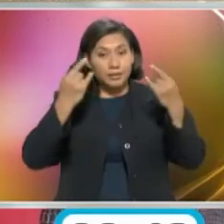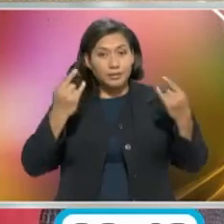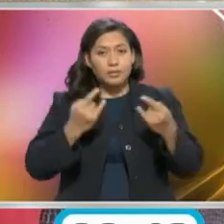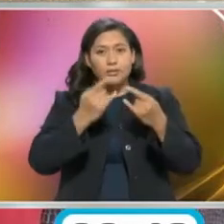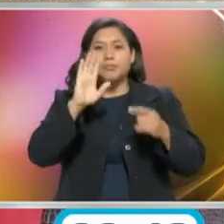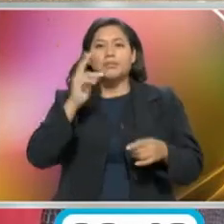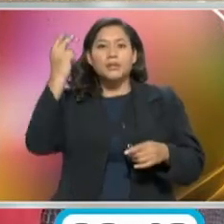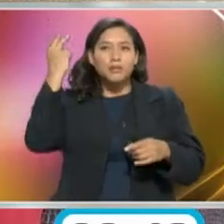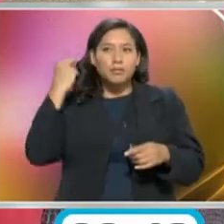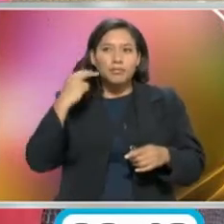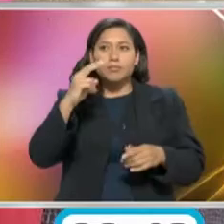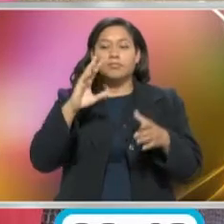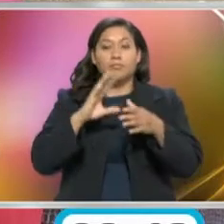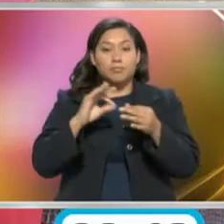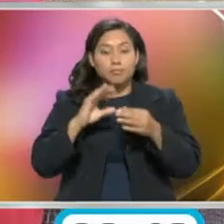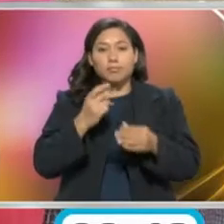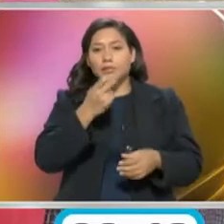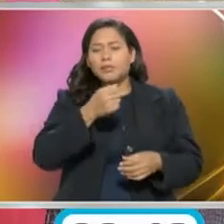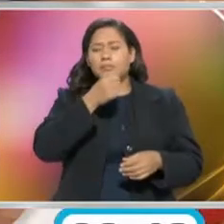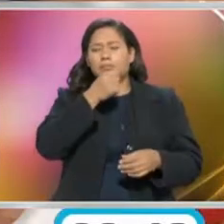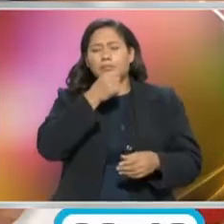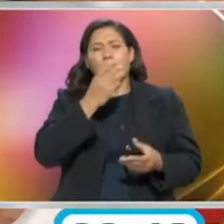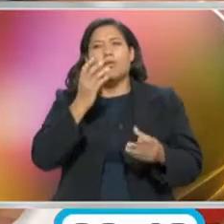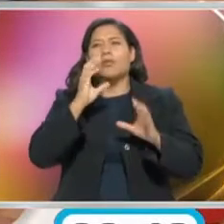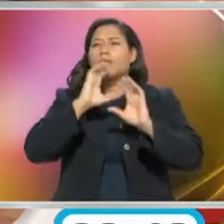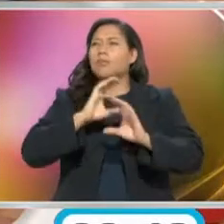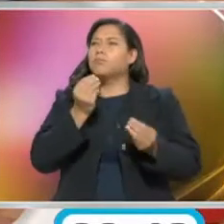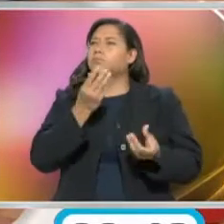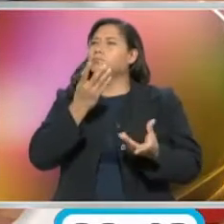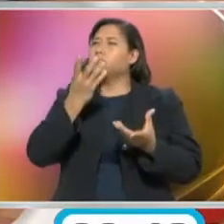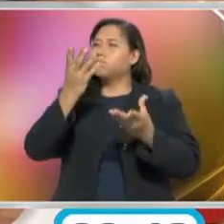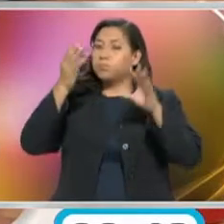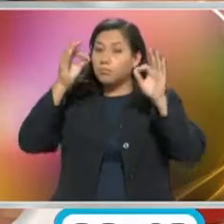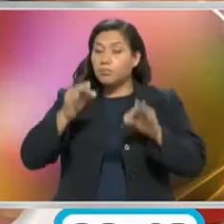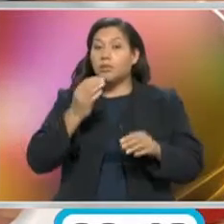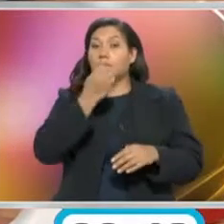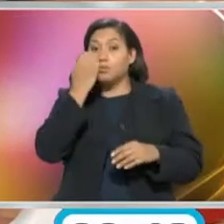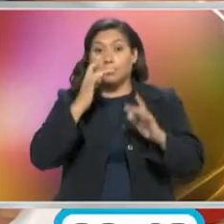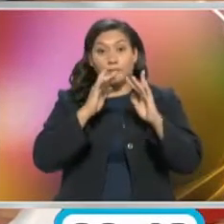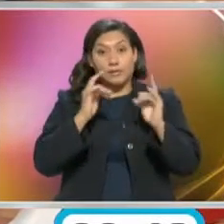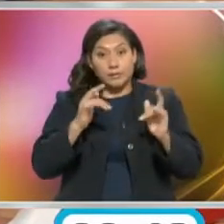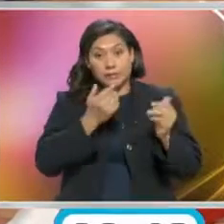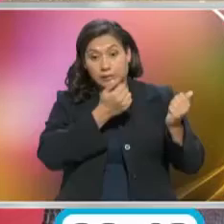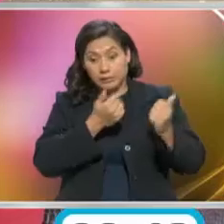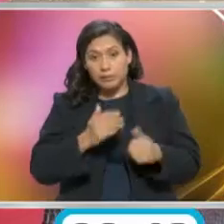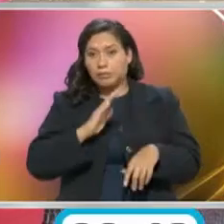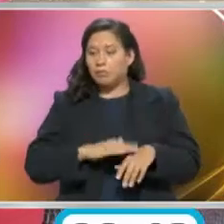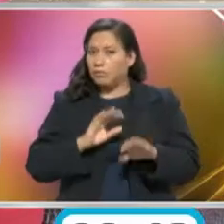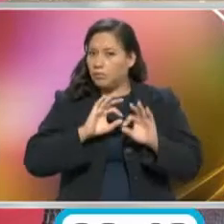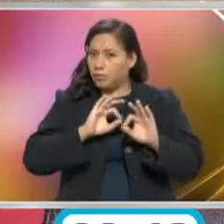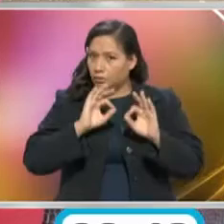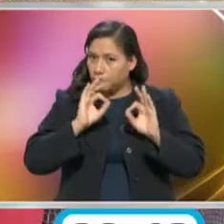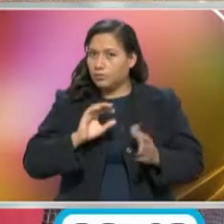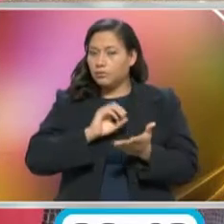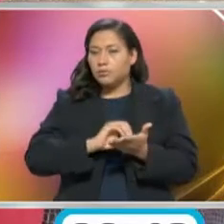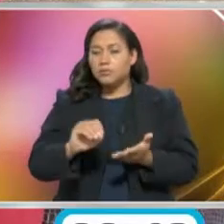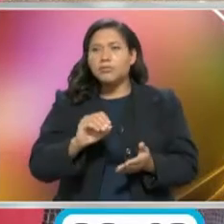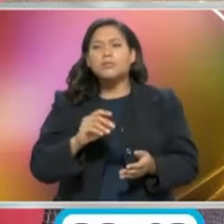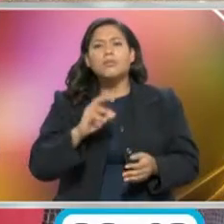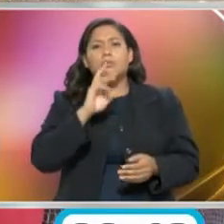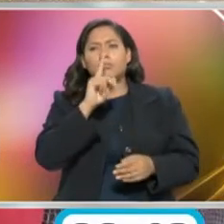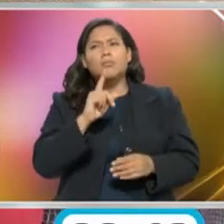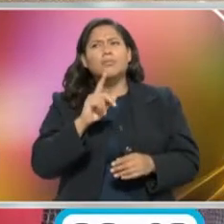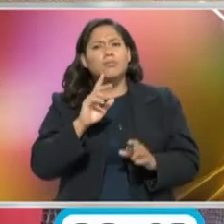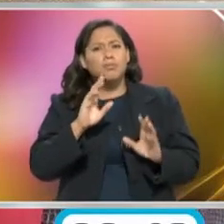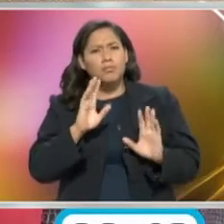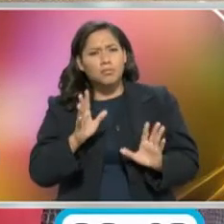viaje, ¿no? Porque se cuenta que es una ópera perfecta, elevada de la escuela francesa, una de las más originales, y qué mejor